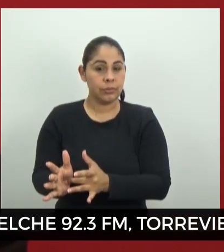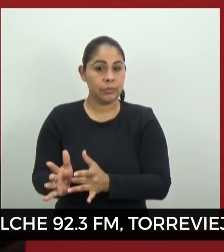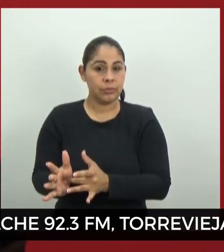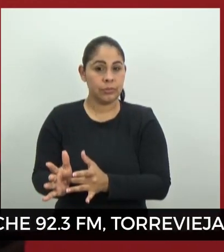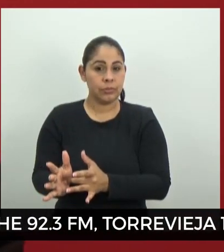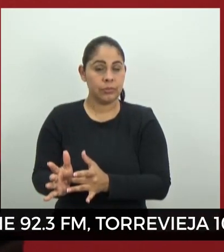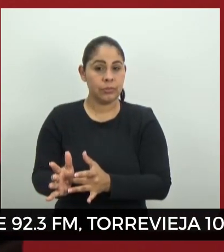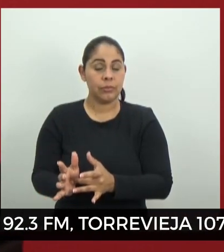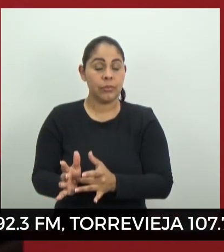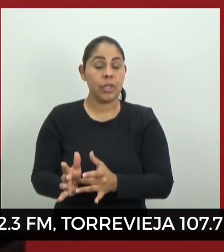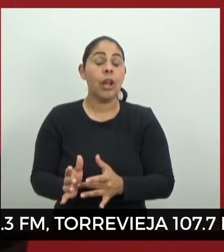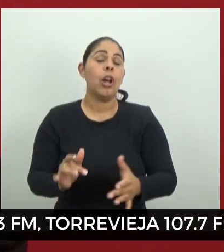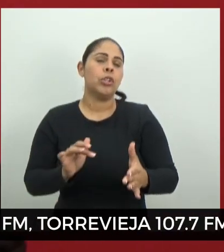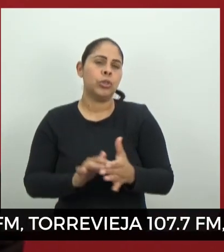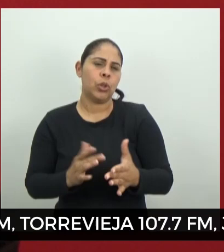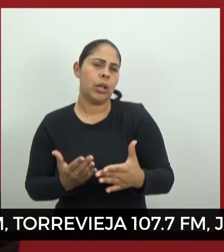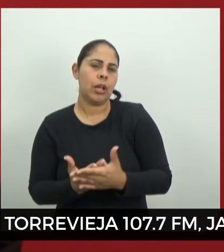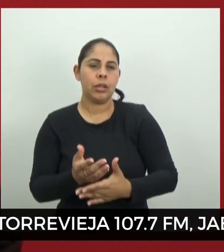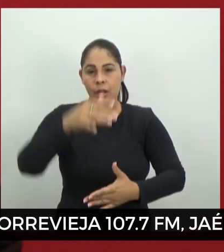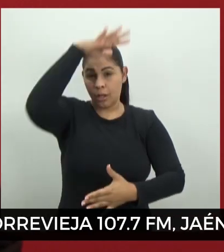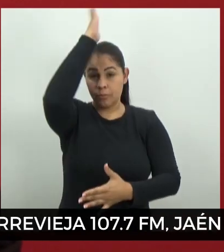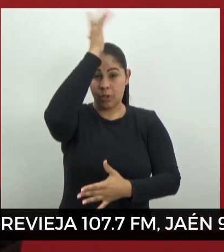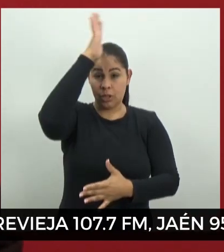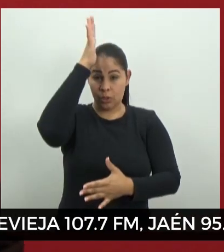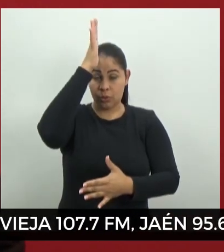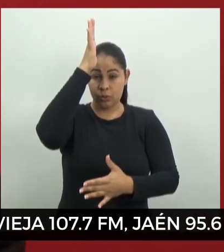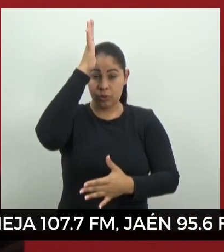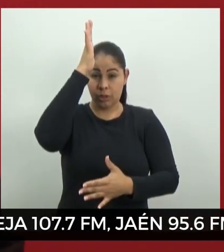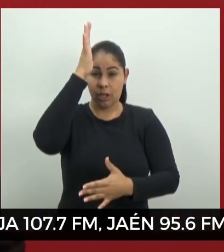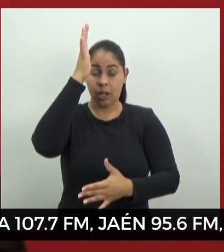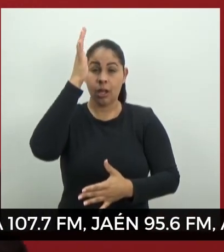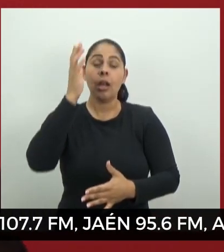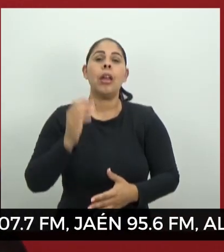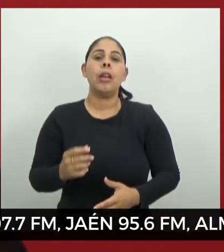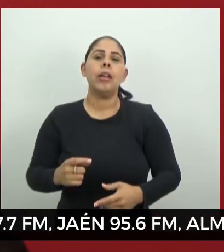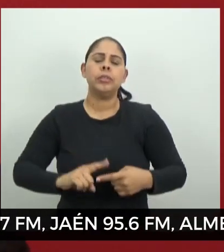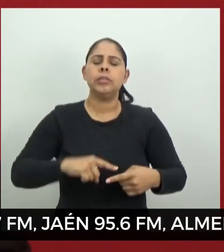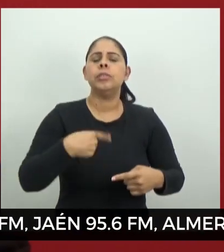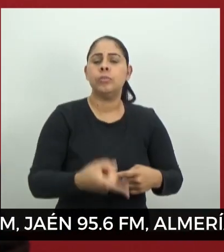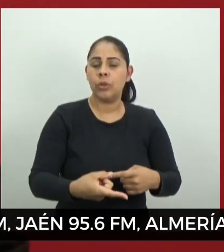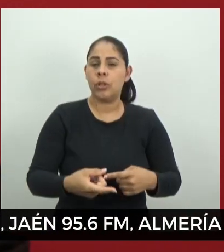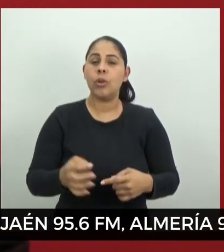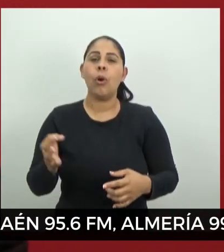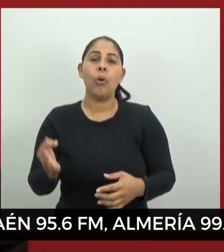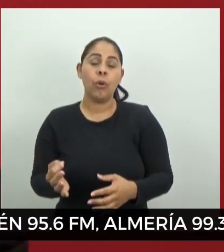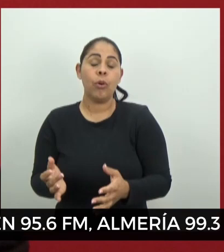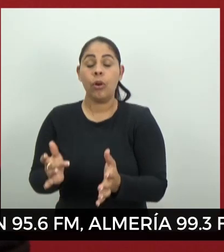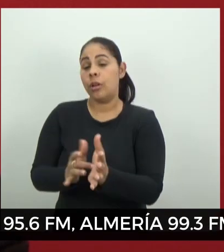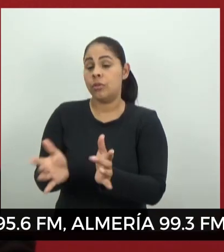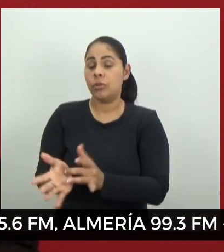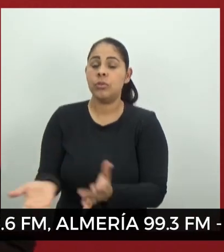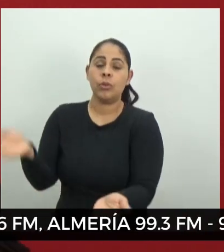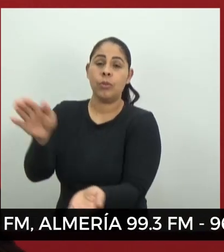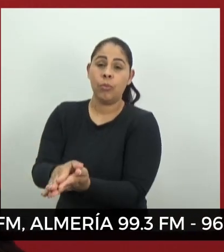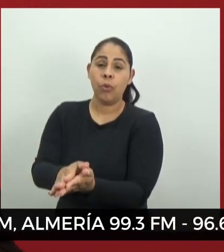Después de Pentecostés, después de la muerte, el sufrimiento de Jesucristo y la resurrección entre los